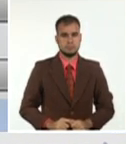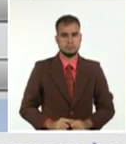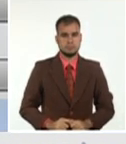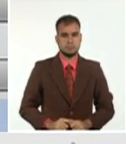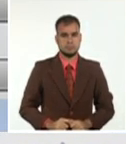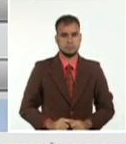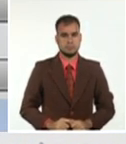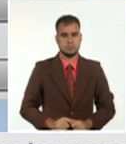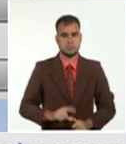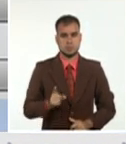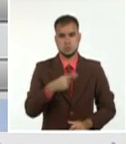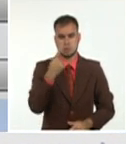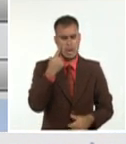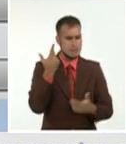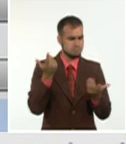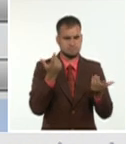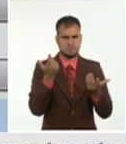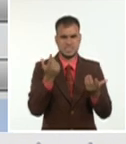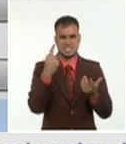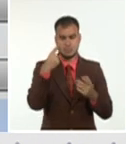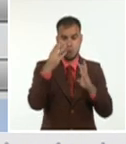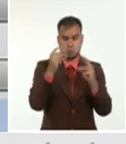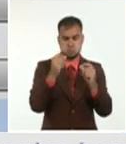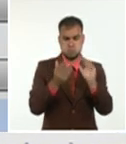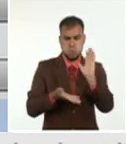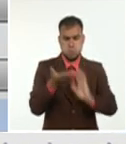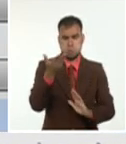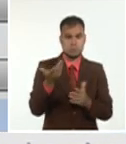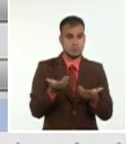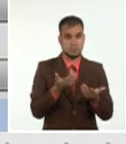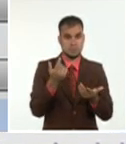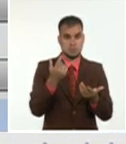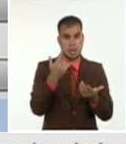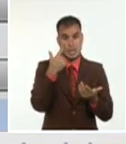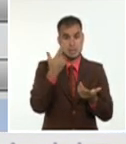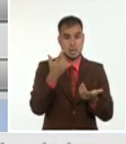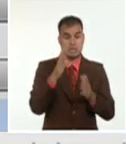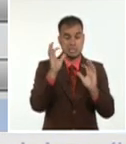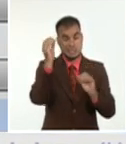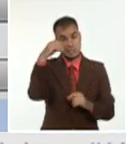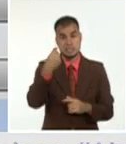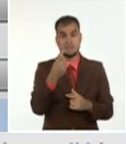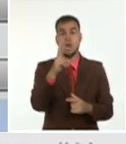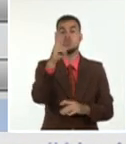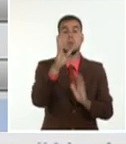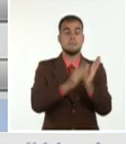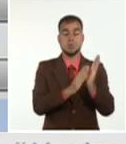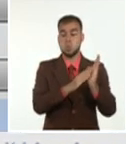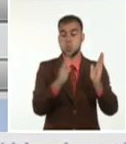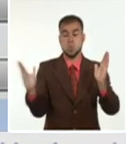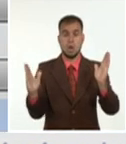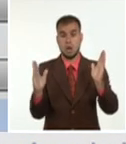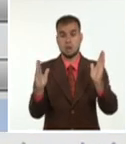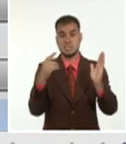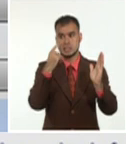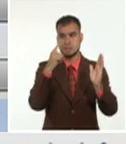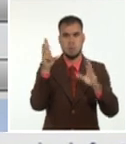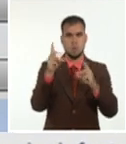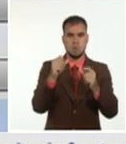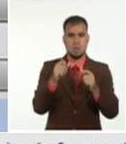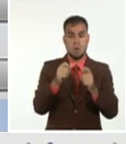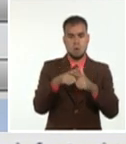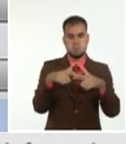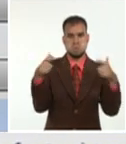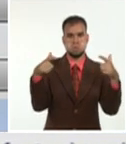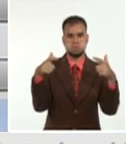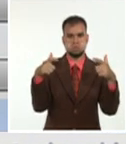de una cifra tan elevada, pero por lo menos de los 2 últimos meses es la cifra más elevada de